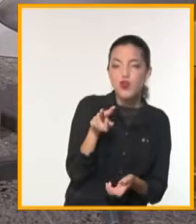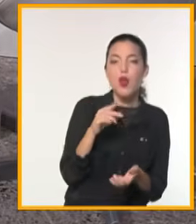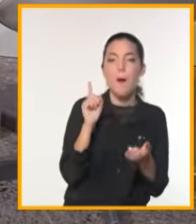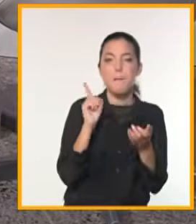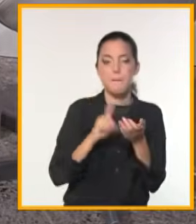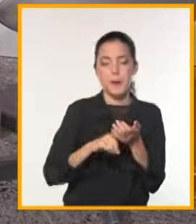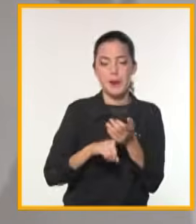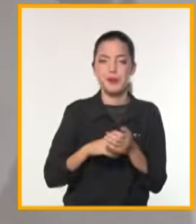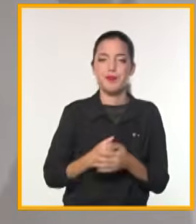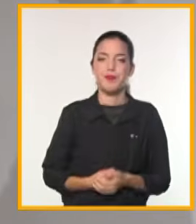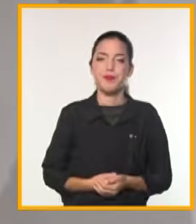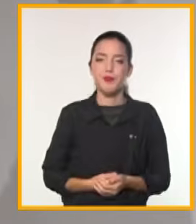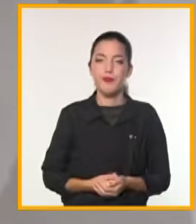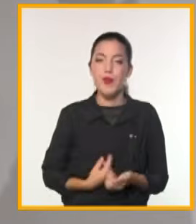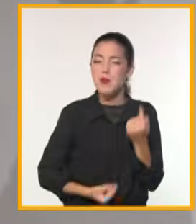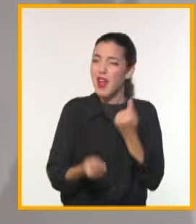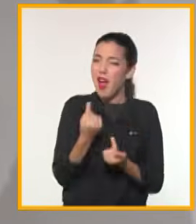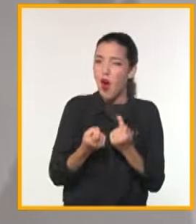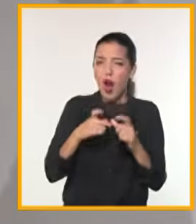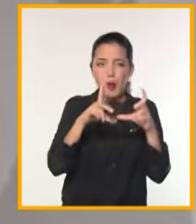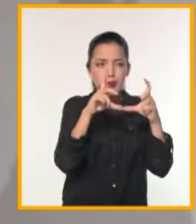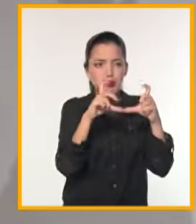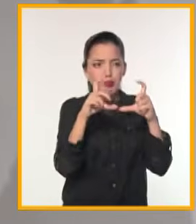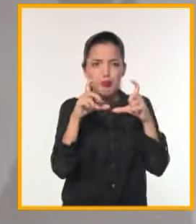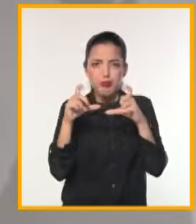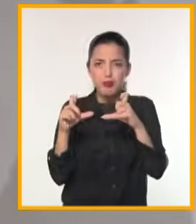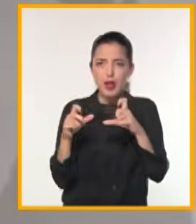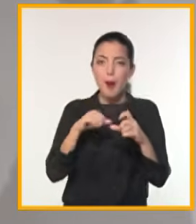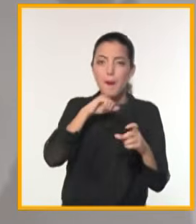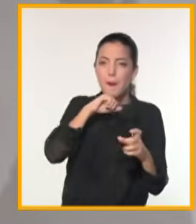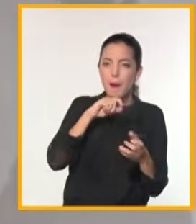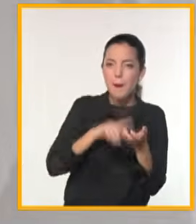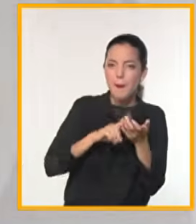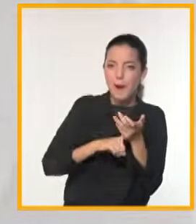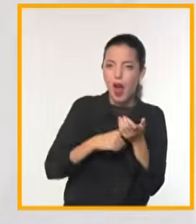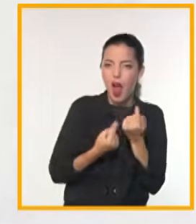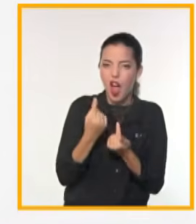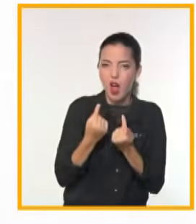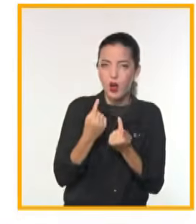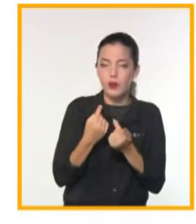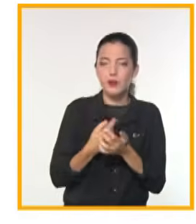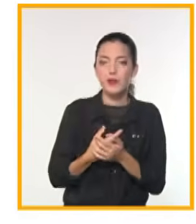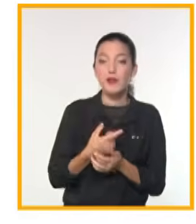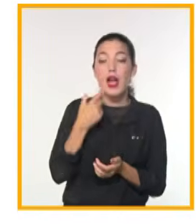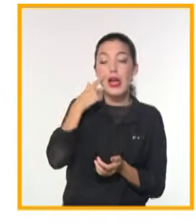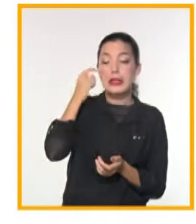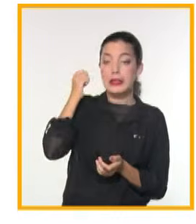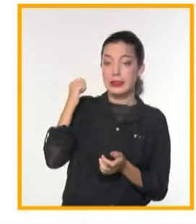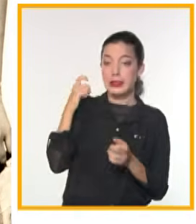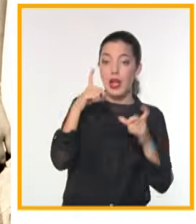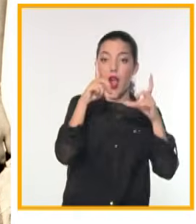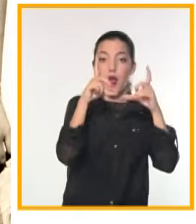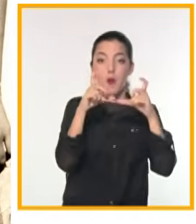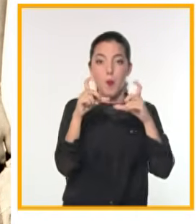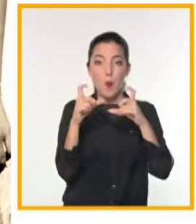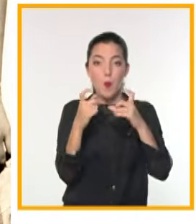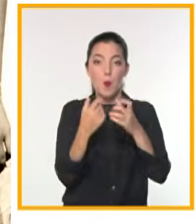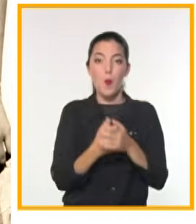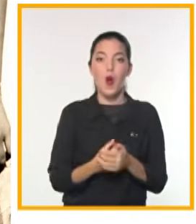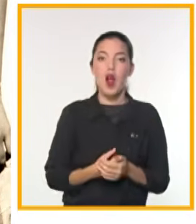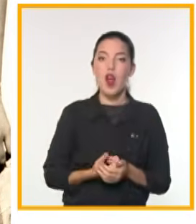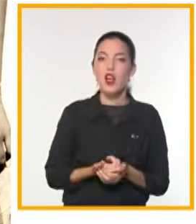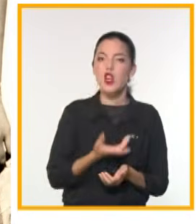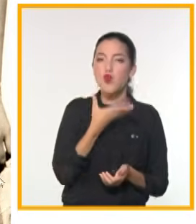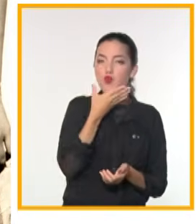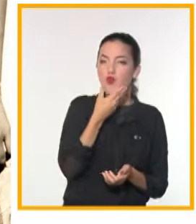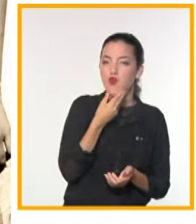padres de Jorge. Sí, ahí está uno de los imágenes de mis padres jóvenes. Desde luego. Lorenzo viene de... No. No, estas fotos